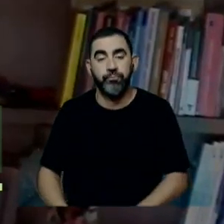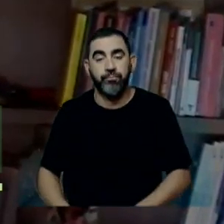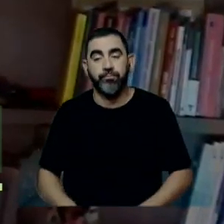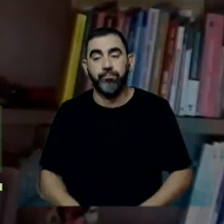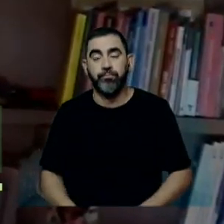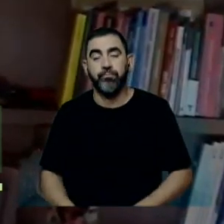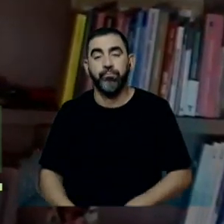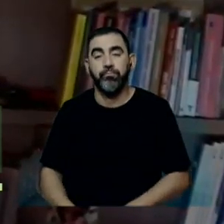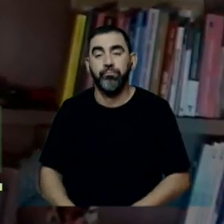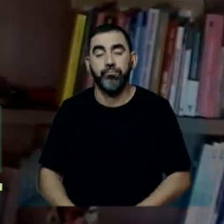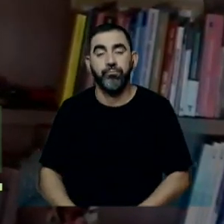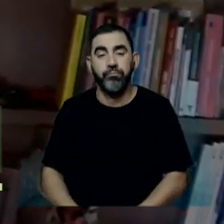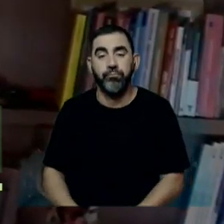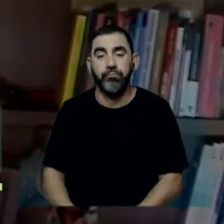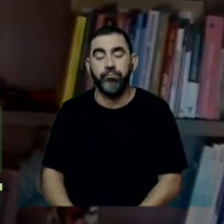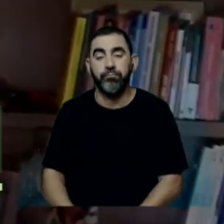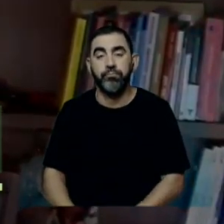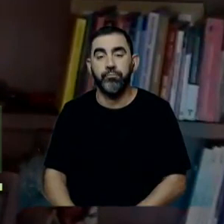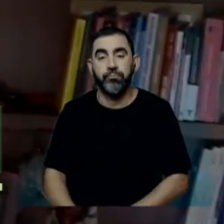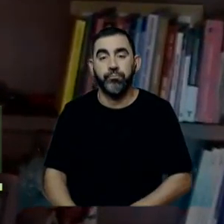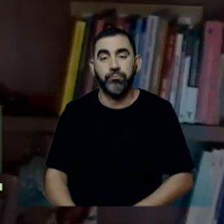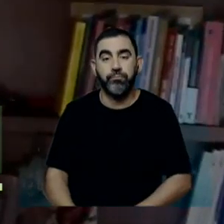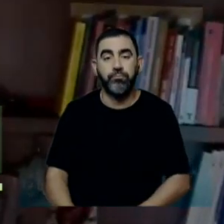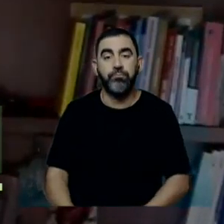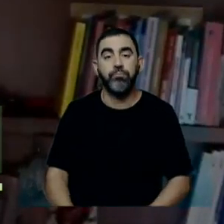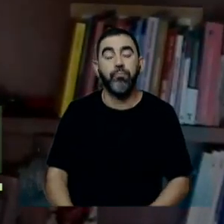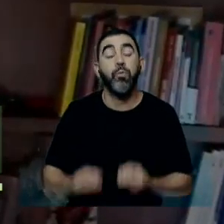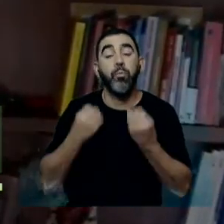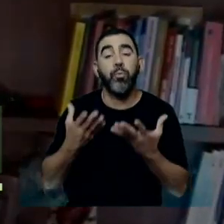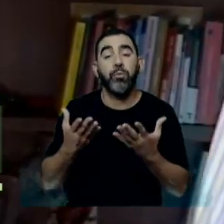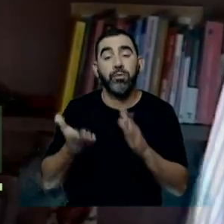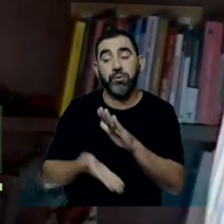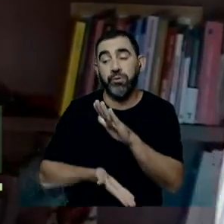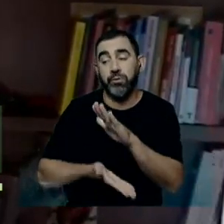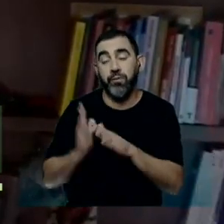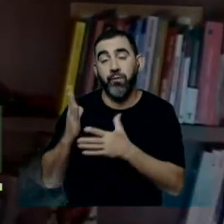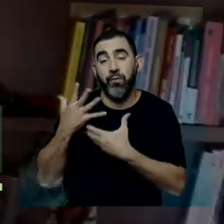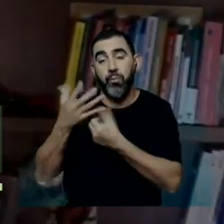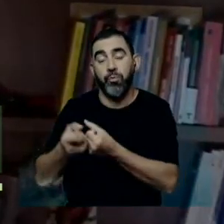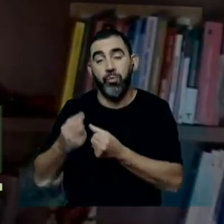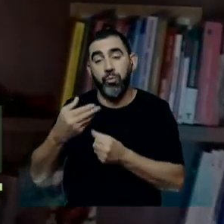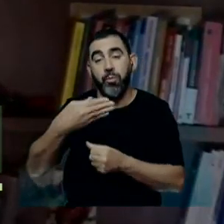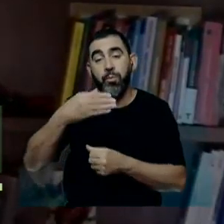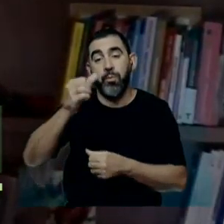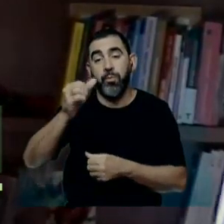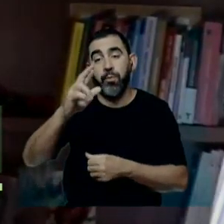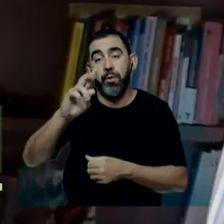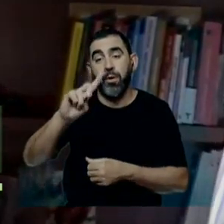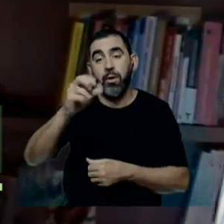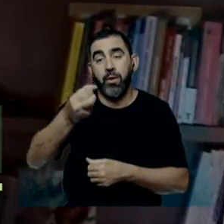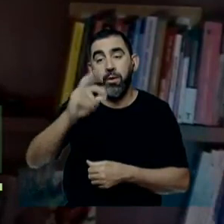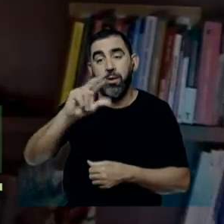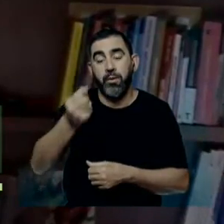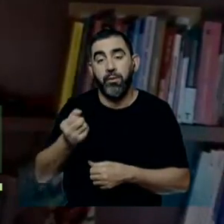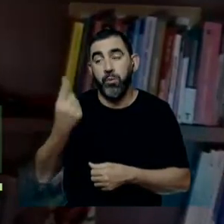de Yamandú Orsi a la presidencia de la República. Esto es tras dejar el apoyo al otro precandidato, a Mario Vergara. Y